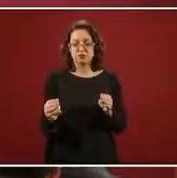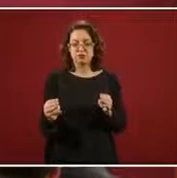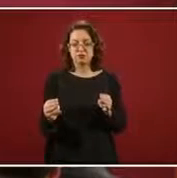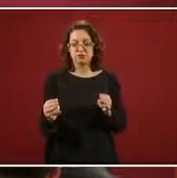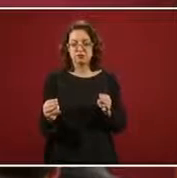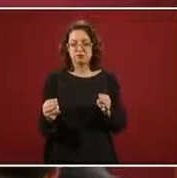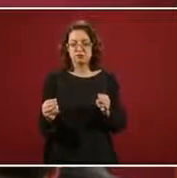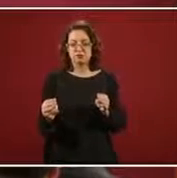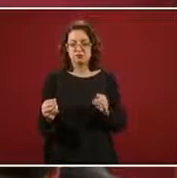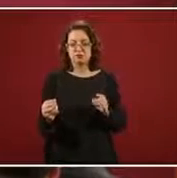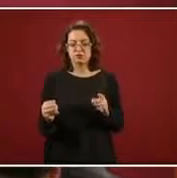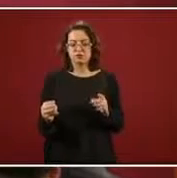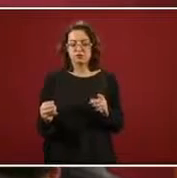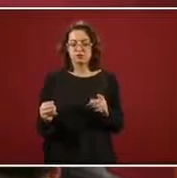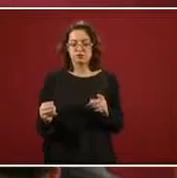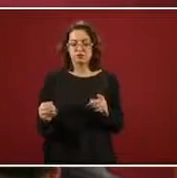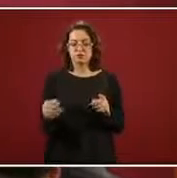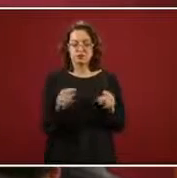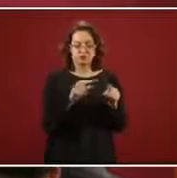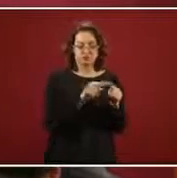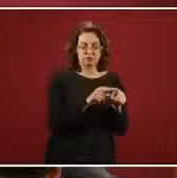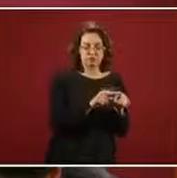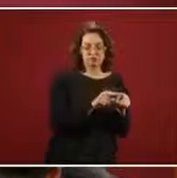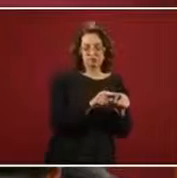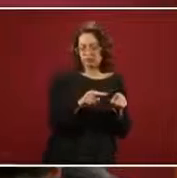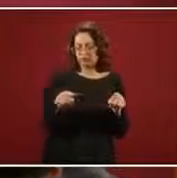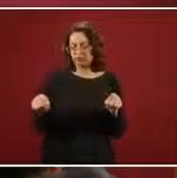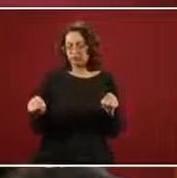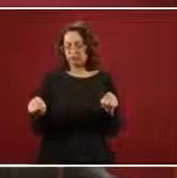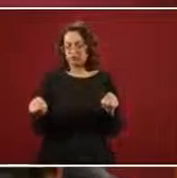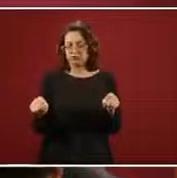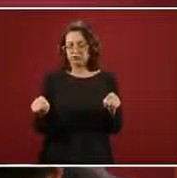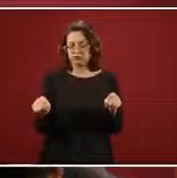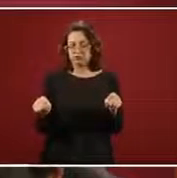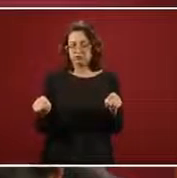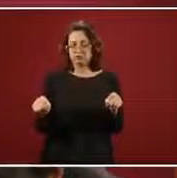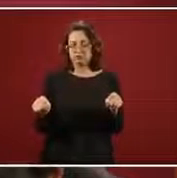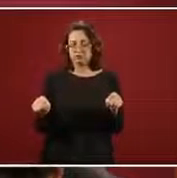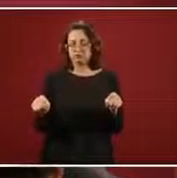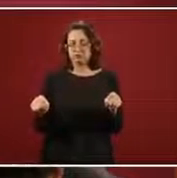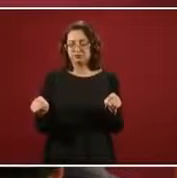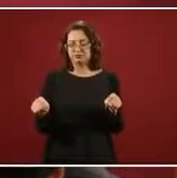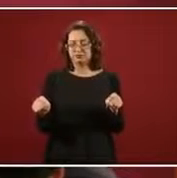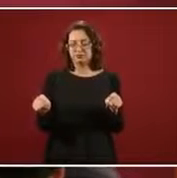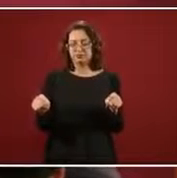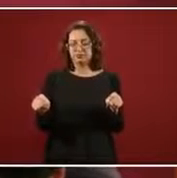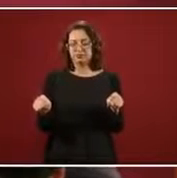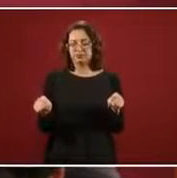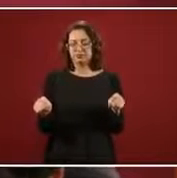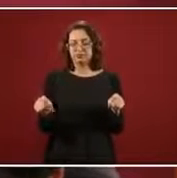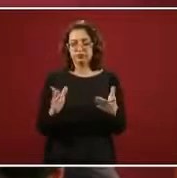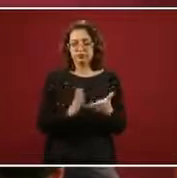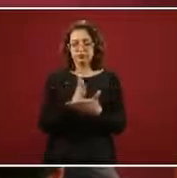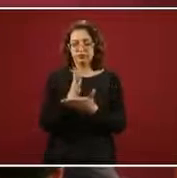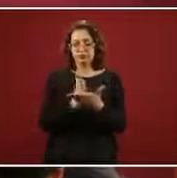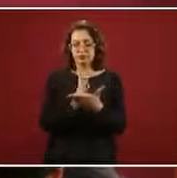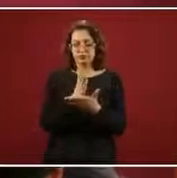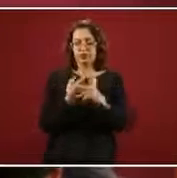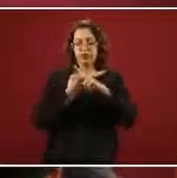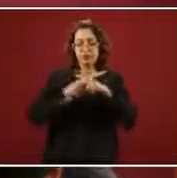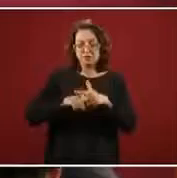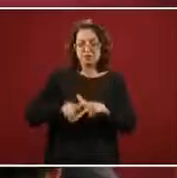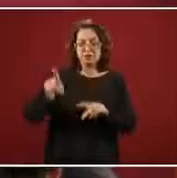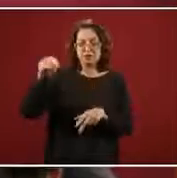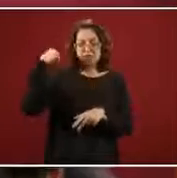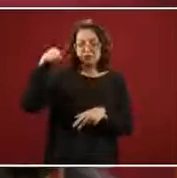aquí a Tenosique, aquí está Boca del Cerro. Aquí ya es, aquí empieza Tabasco.